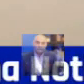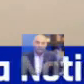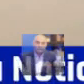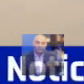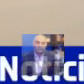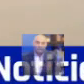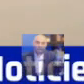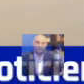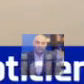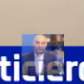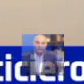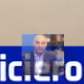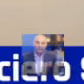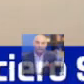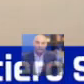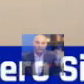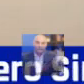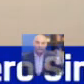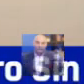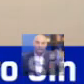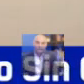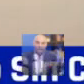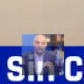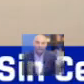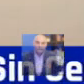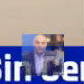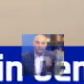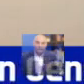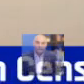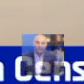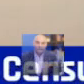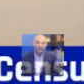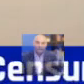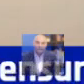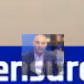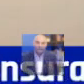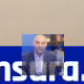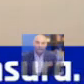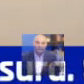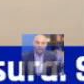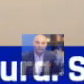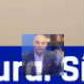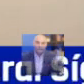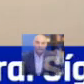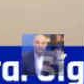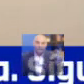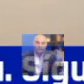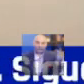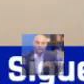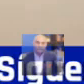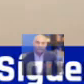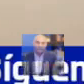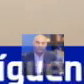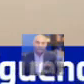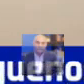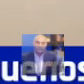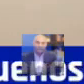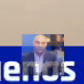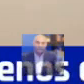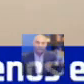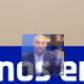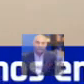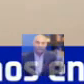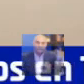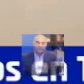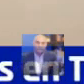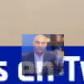esta también su casa. Él es coordinador de opinión y de Investigaciones Especiales en Regeneración MX,